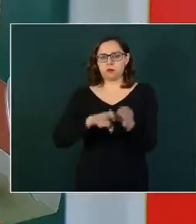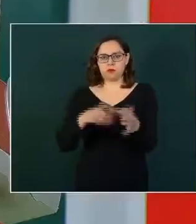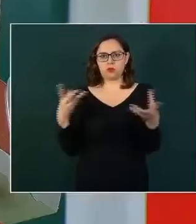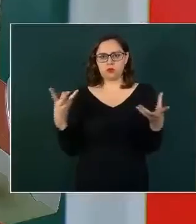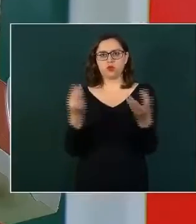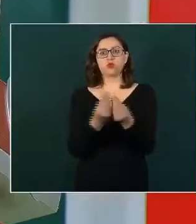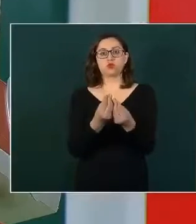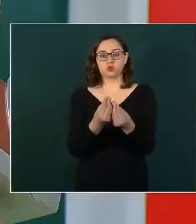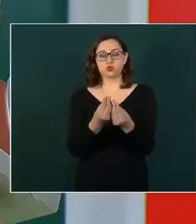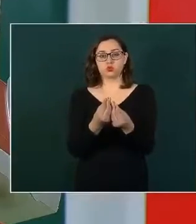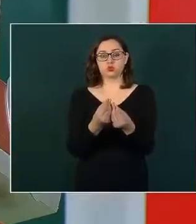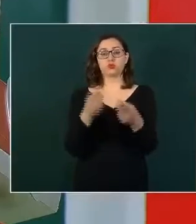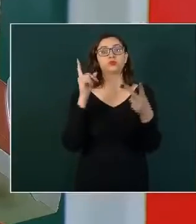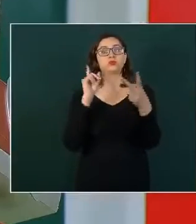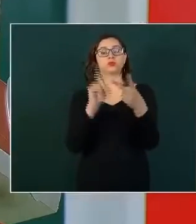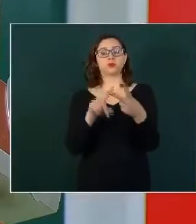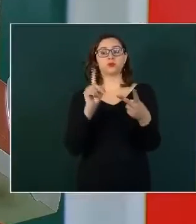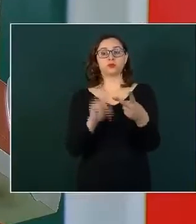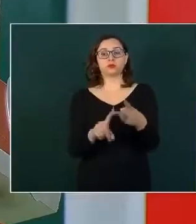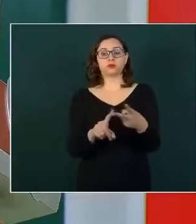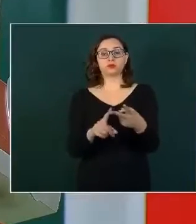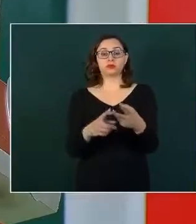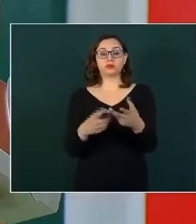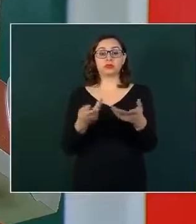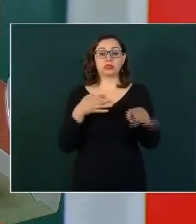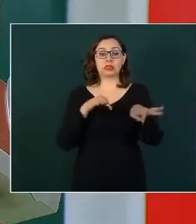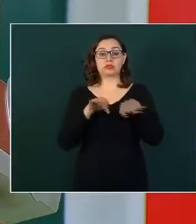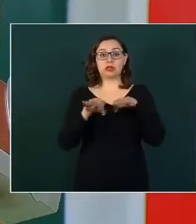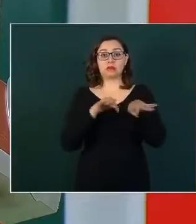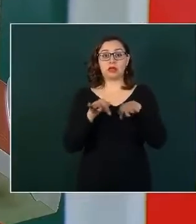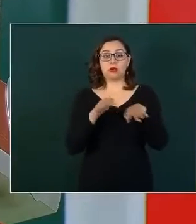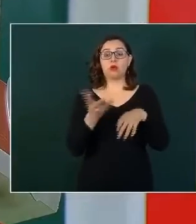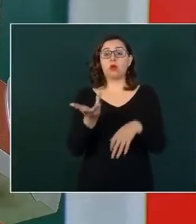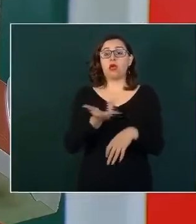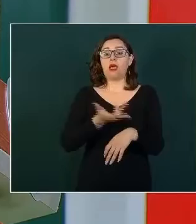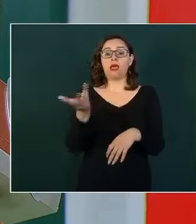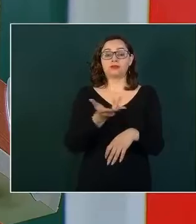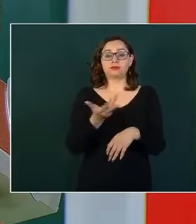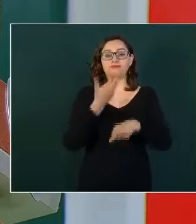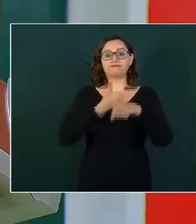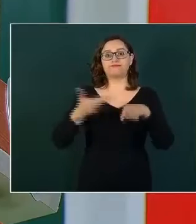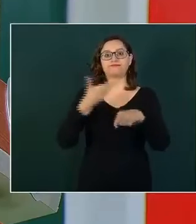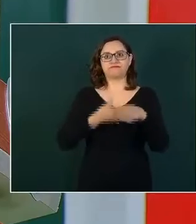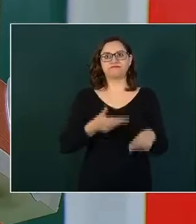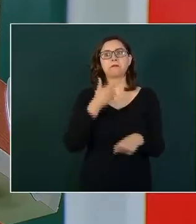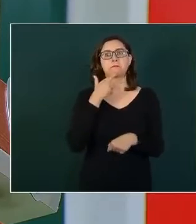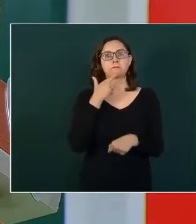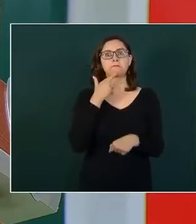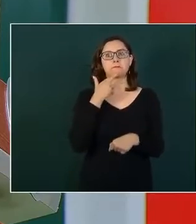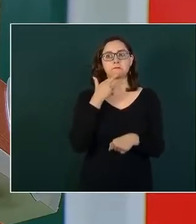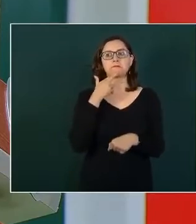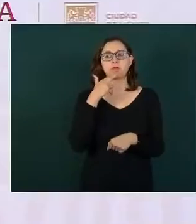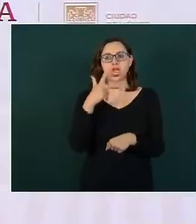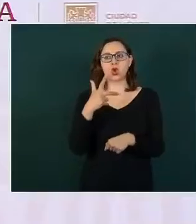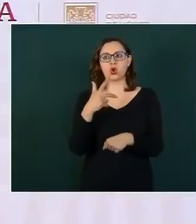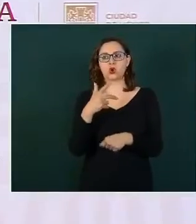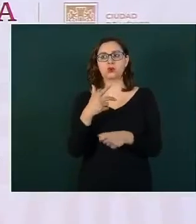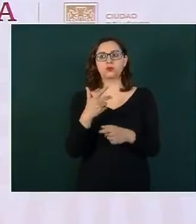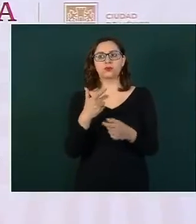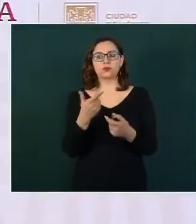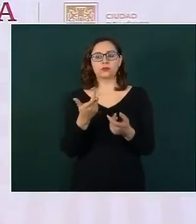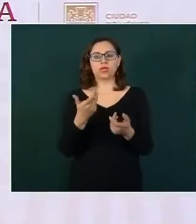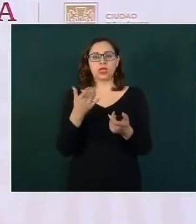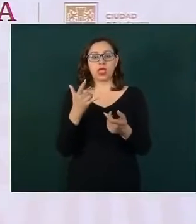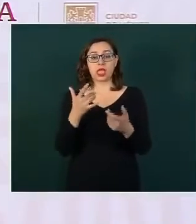segunda vertiente es en el ámbito operativo, que permite un mejor funcionamiento y accionar del Ejército y de la Fuerza Aérea,